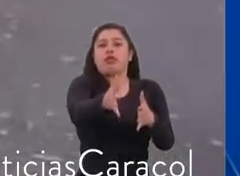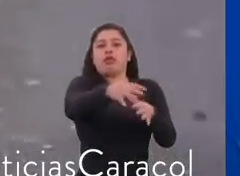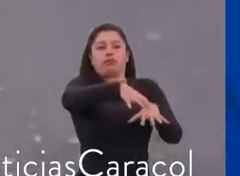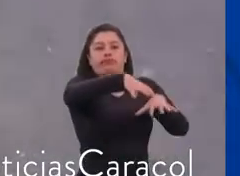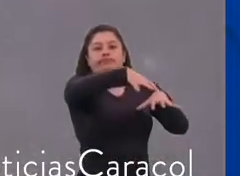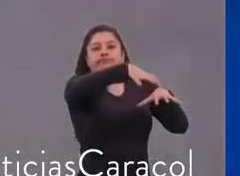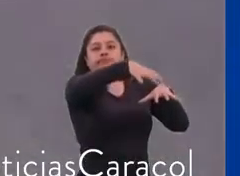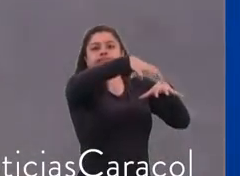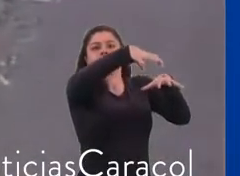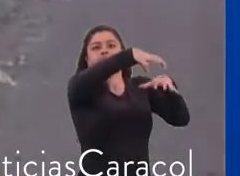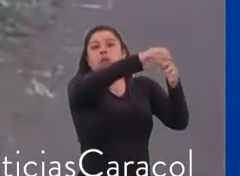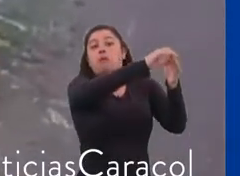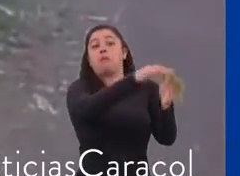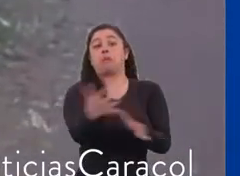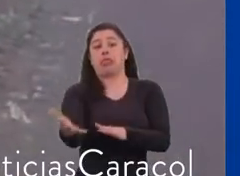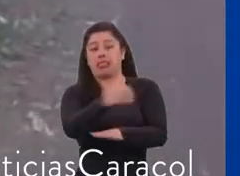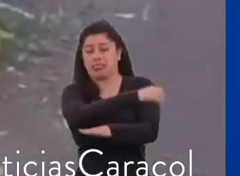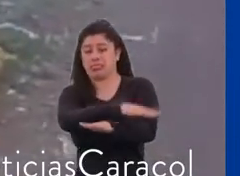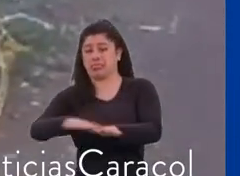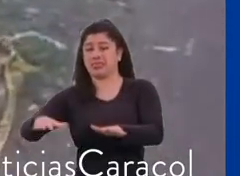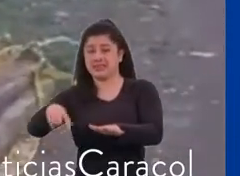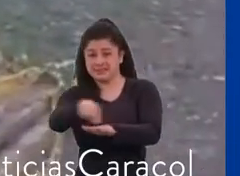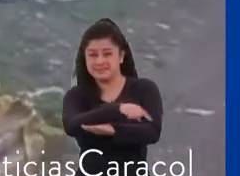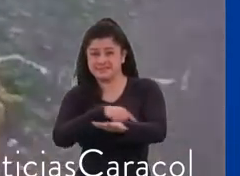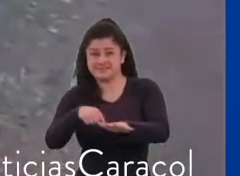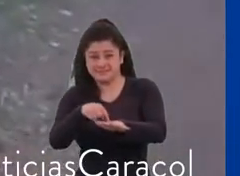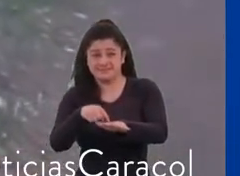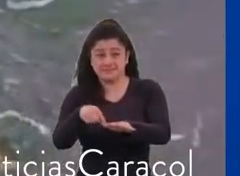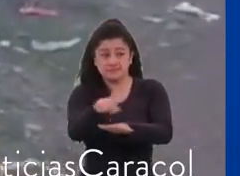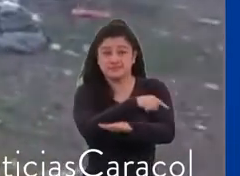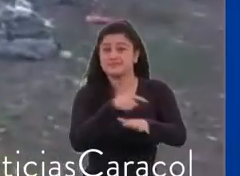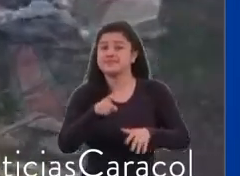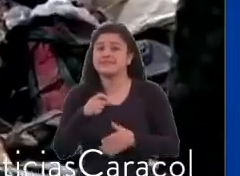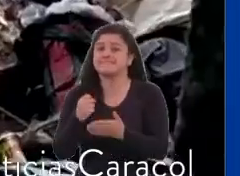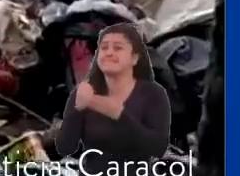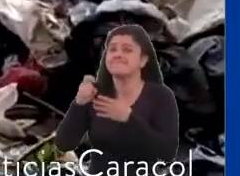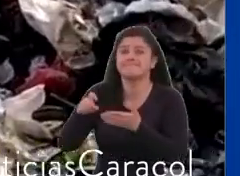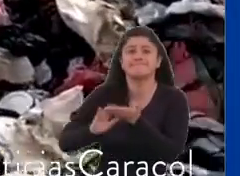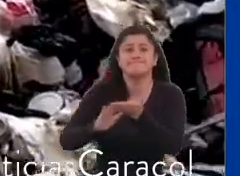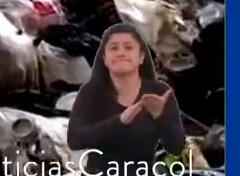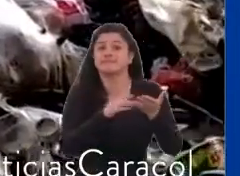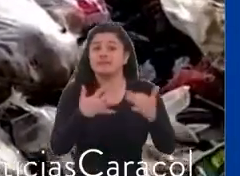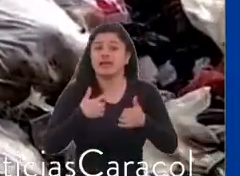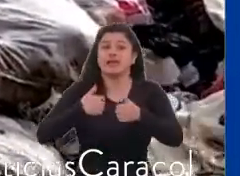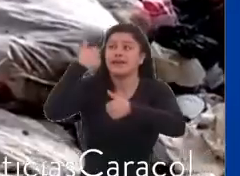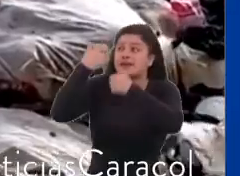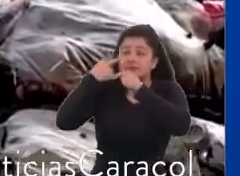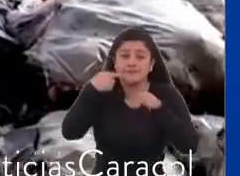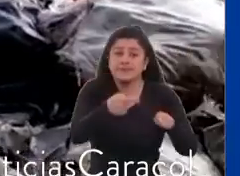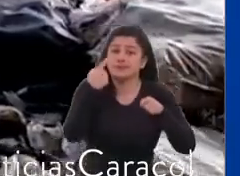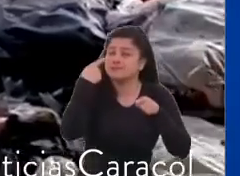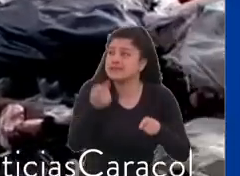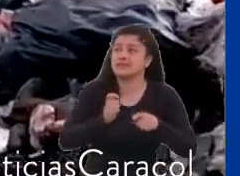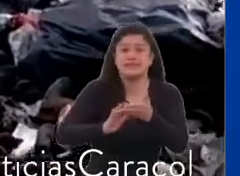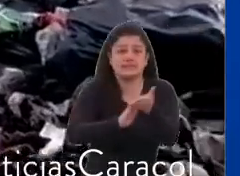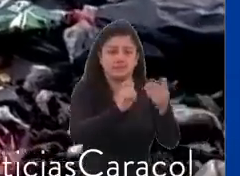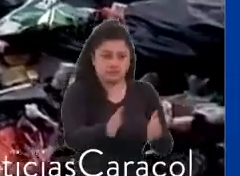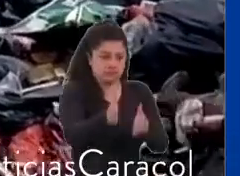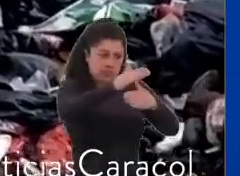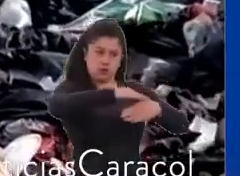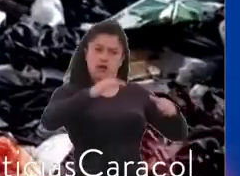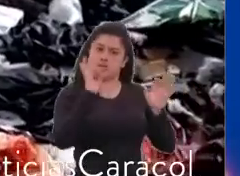absolutamente necesario la intervención de todas las autoridades de la comunidad. Hay que habilitar una mesa